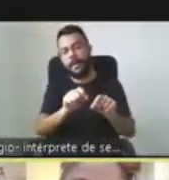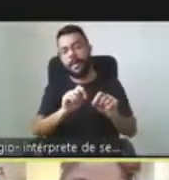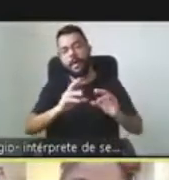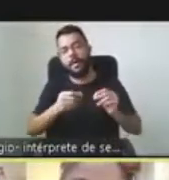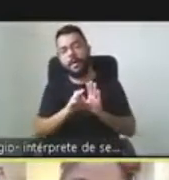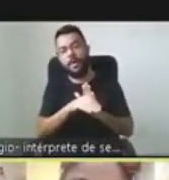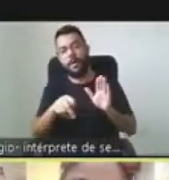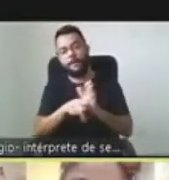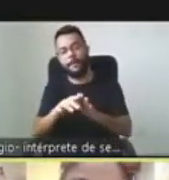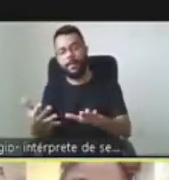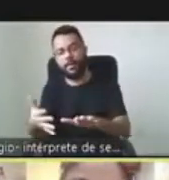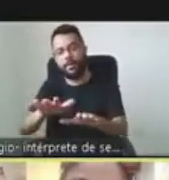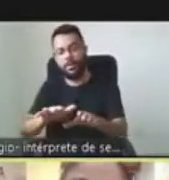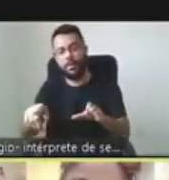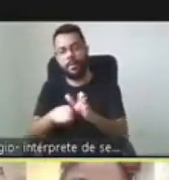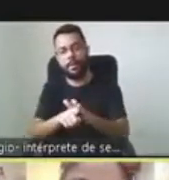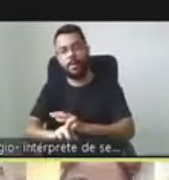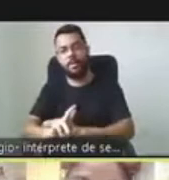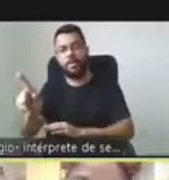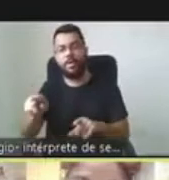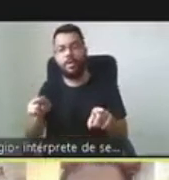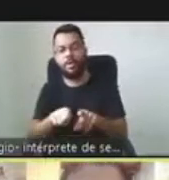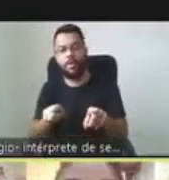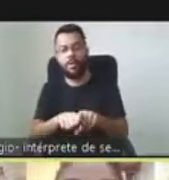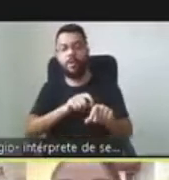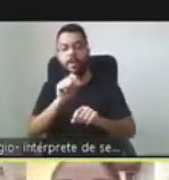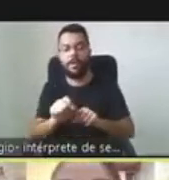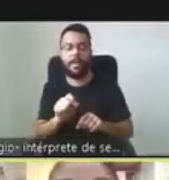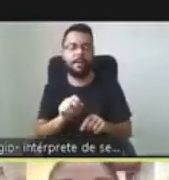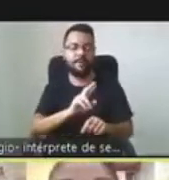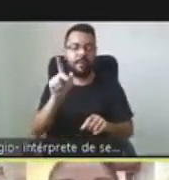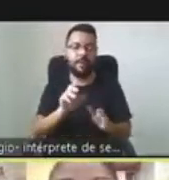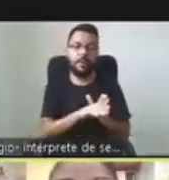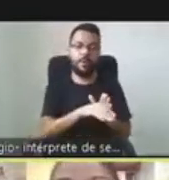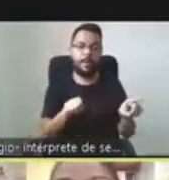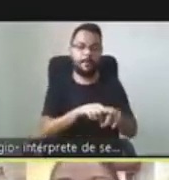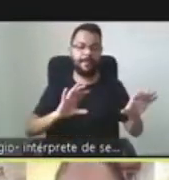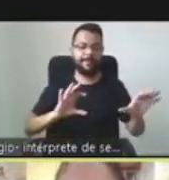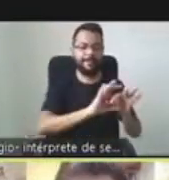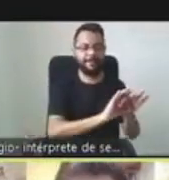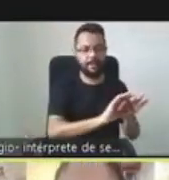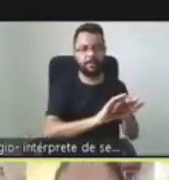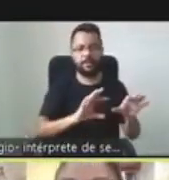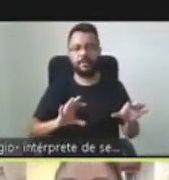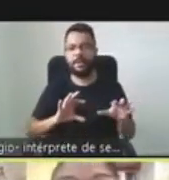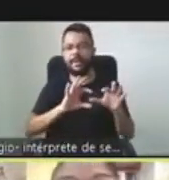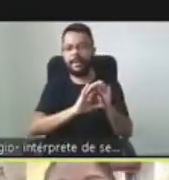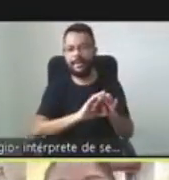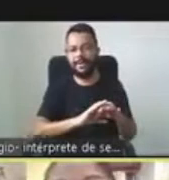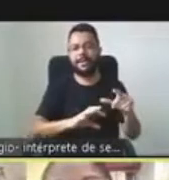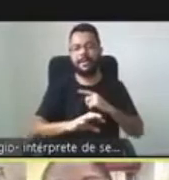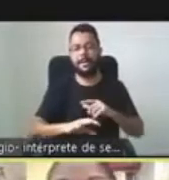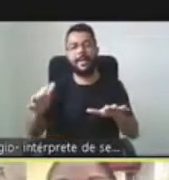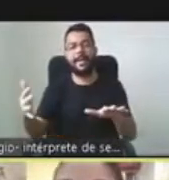concepto inclusión, diferente del concepto integración. Integrar es tener, mientras que